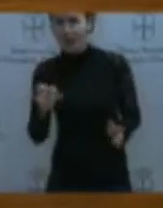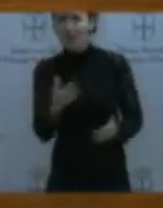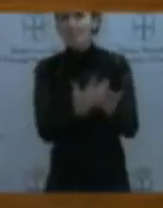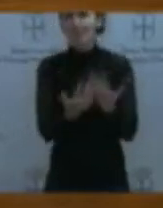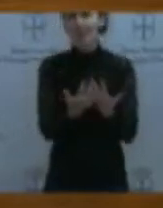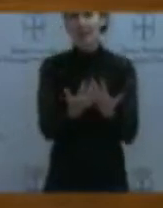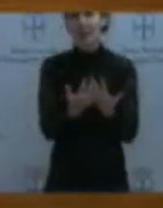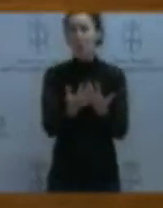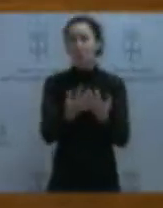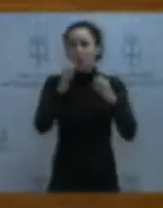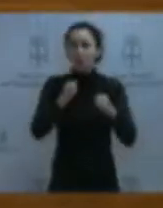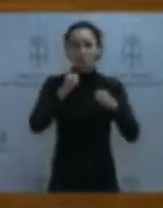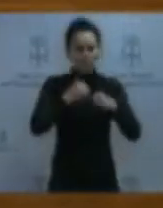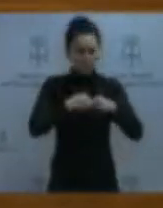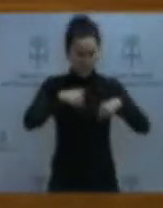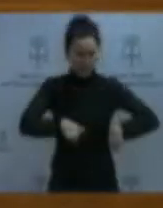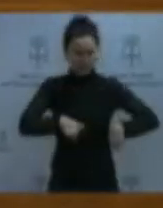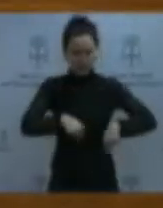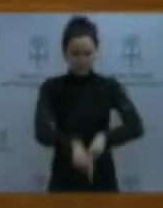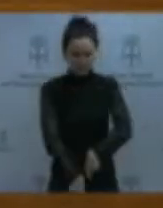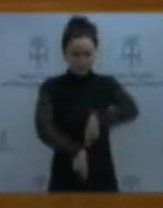cosa. El carbón que se produce en Asturias se está quemando en Lada.